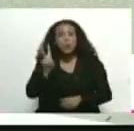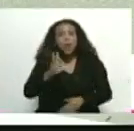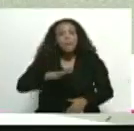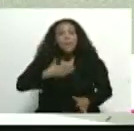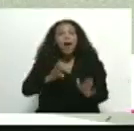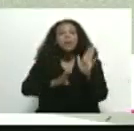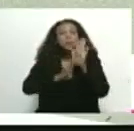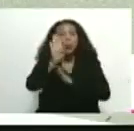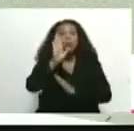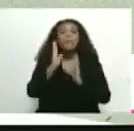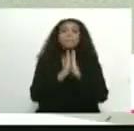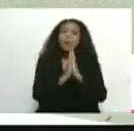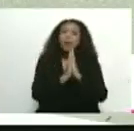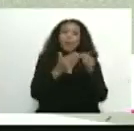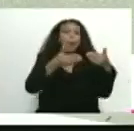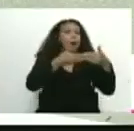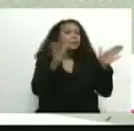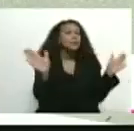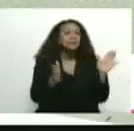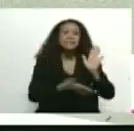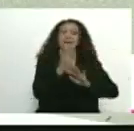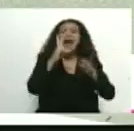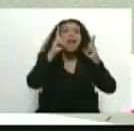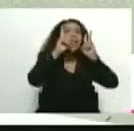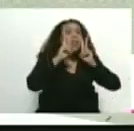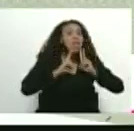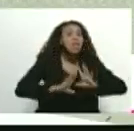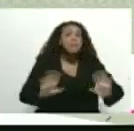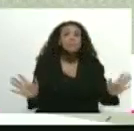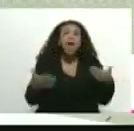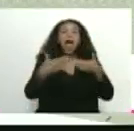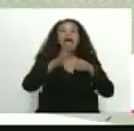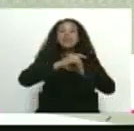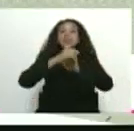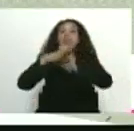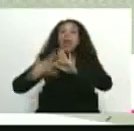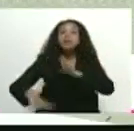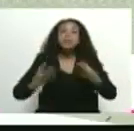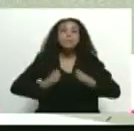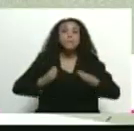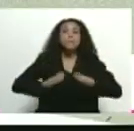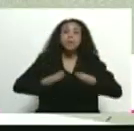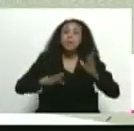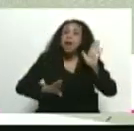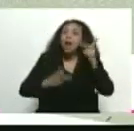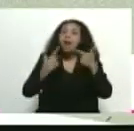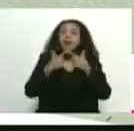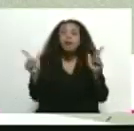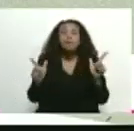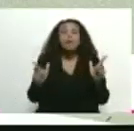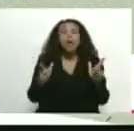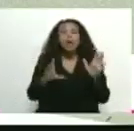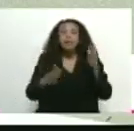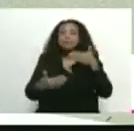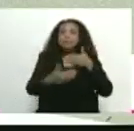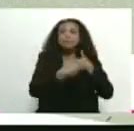para exigir que se levanten las sanciones contra Venezuela. Venezuela tiene derecho a una vida económica libre de sanciones, a una